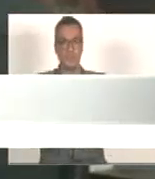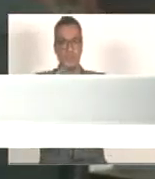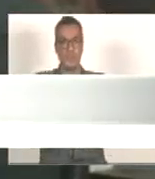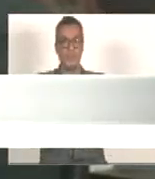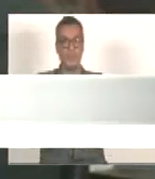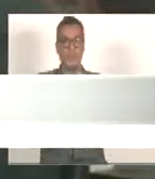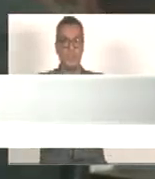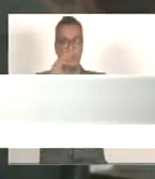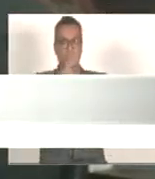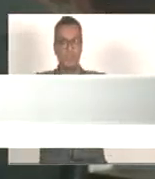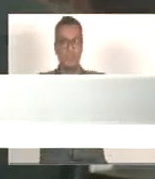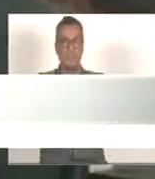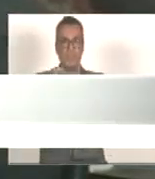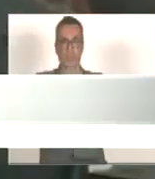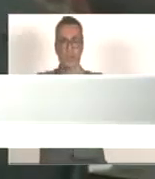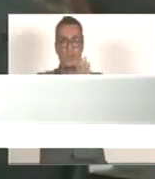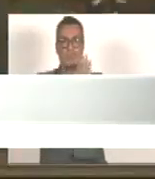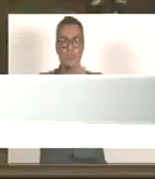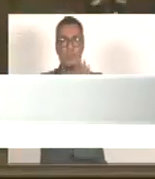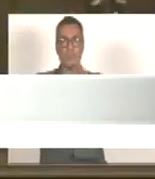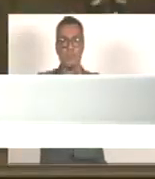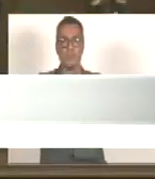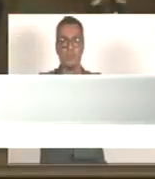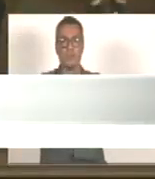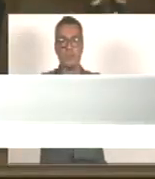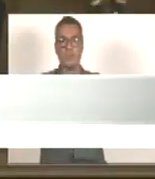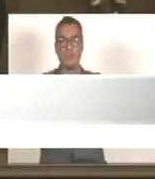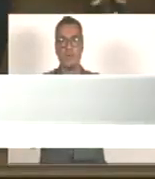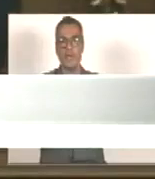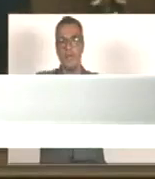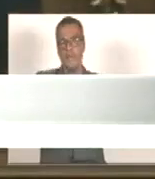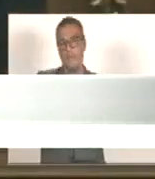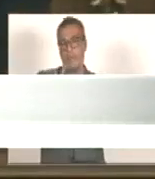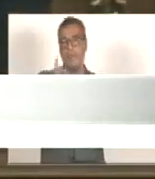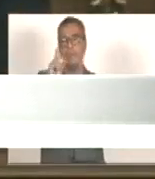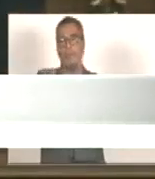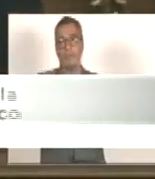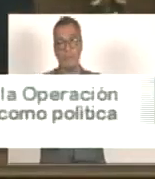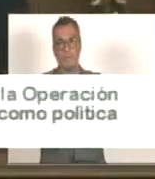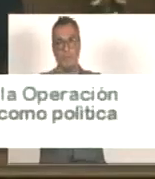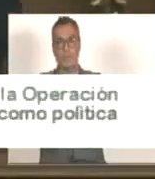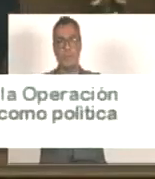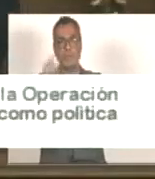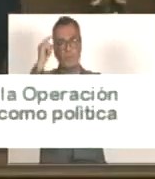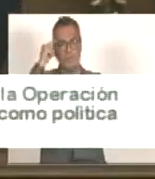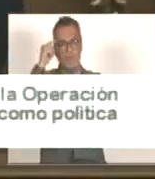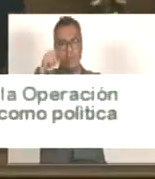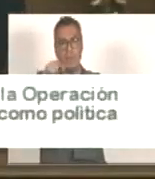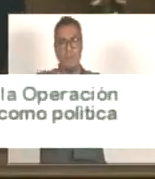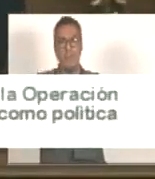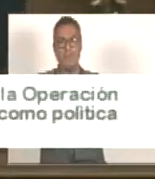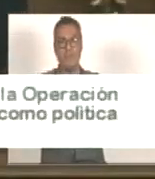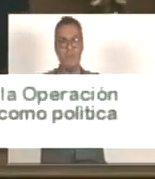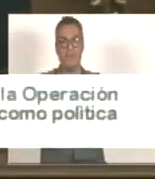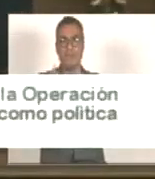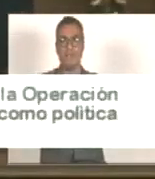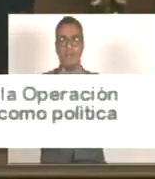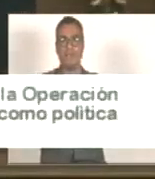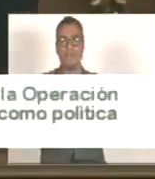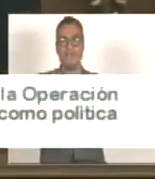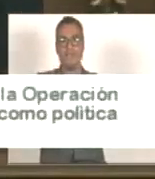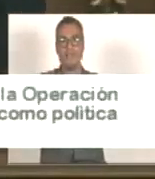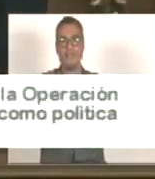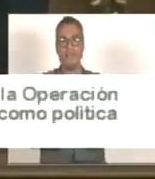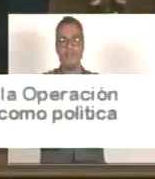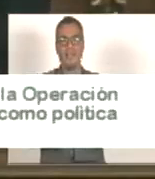la Constitución les otorga, y puedan también muchos de ellos hoy estar en sus casas a través de